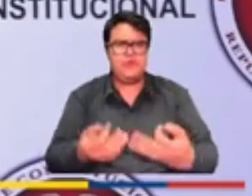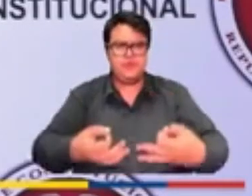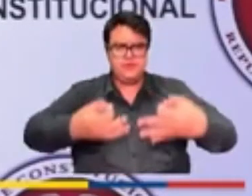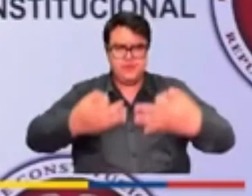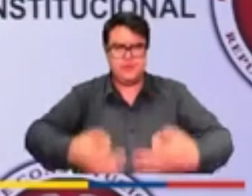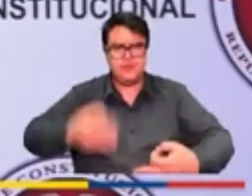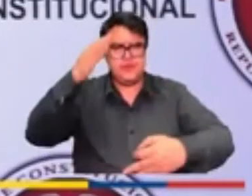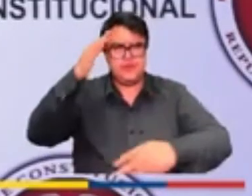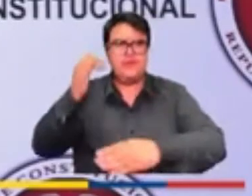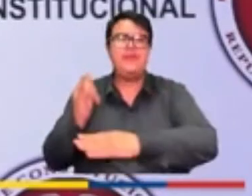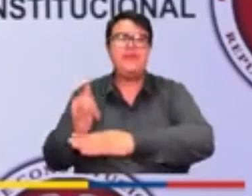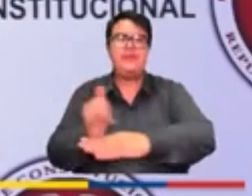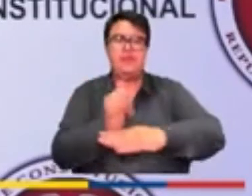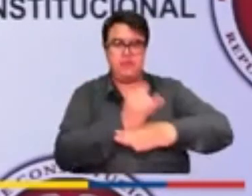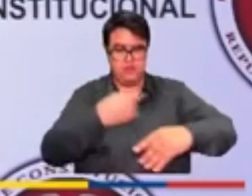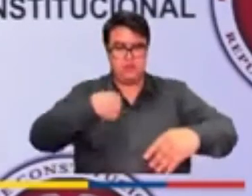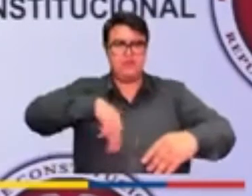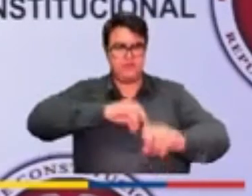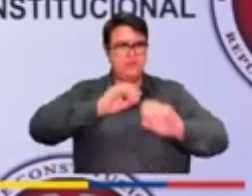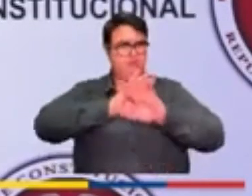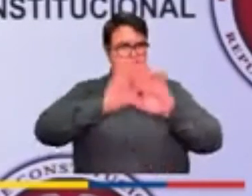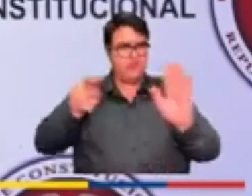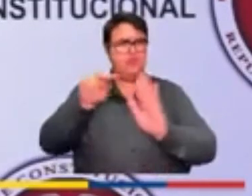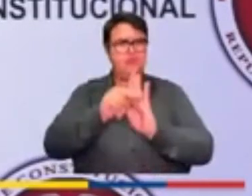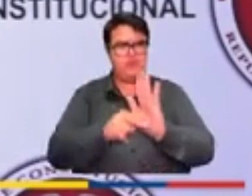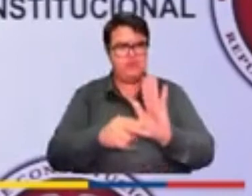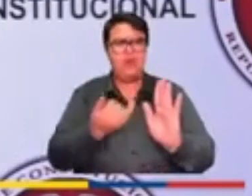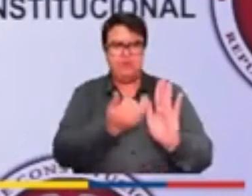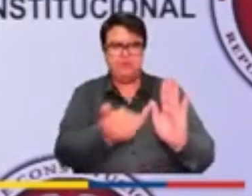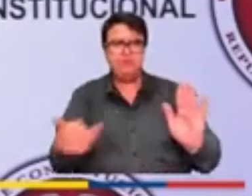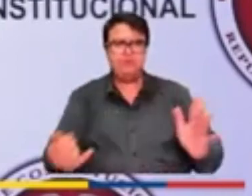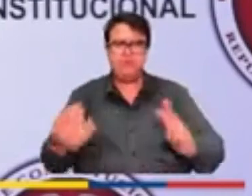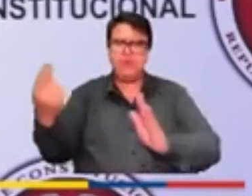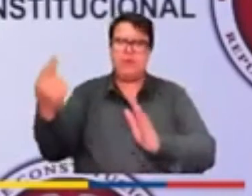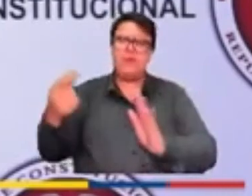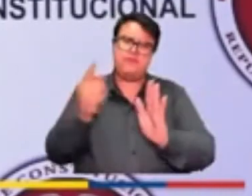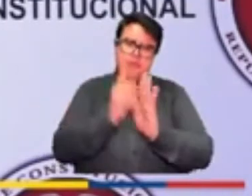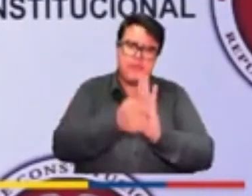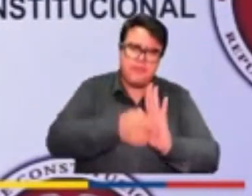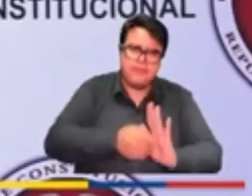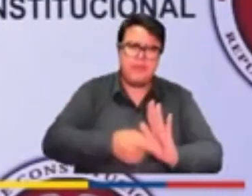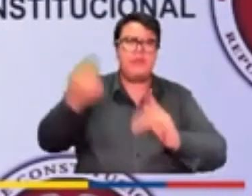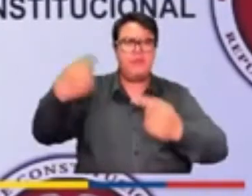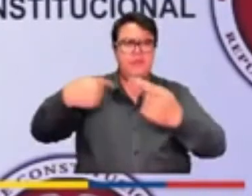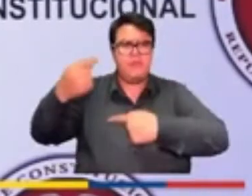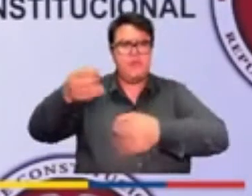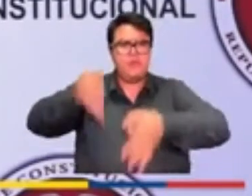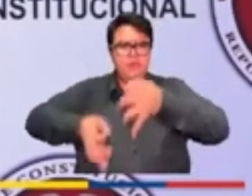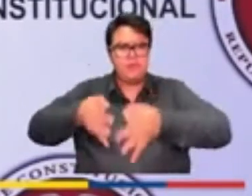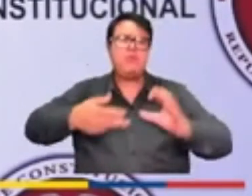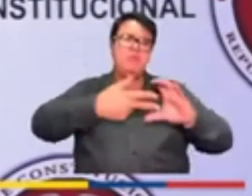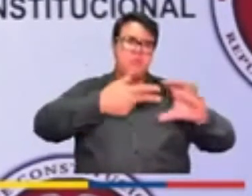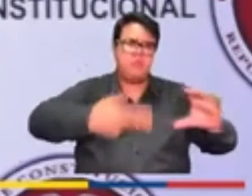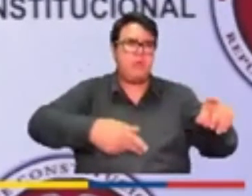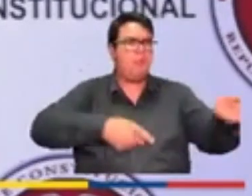las instituciones, tenemos la normatividad, tenemos órdenes judiciales también de la Corte